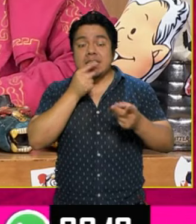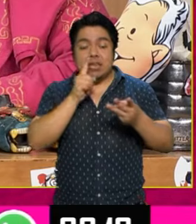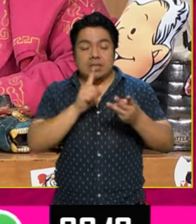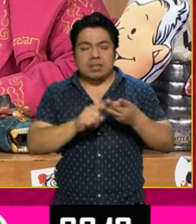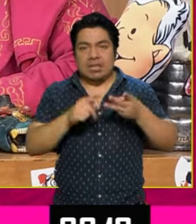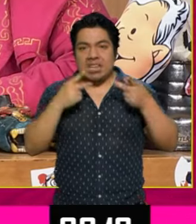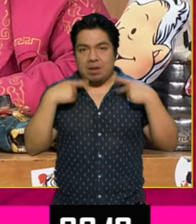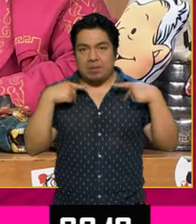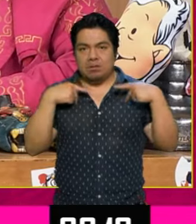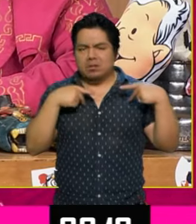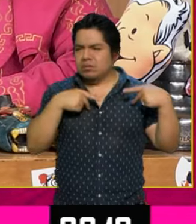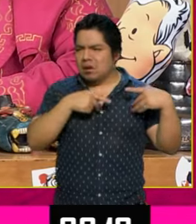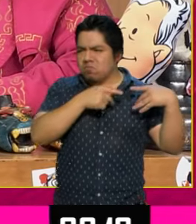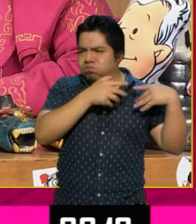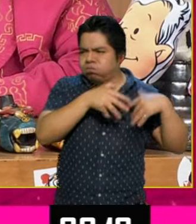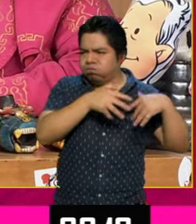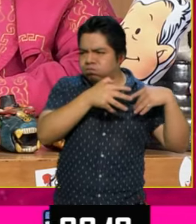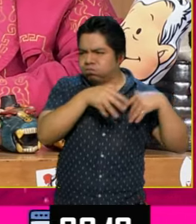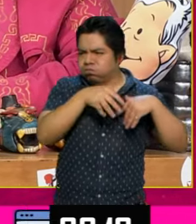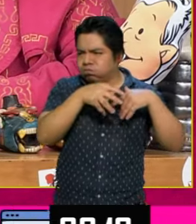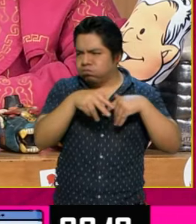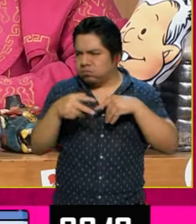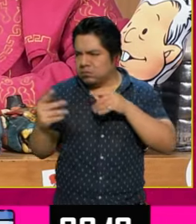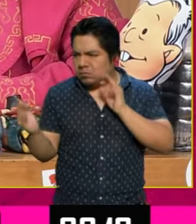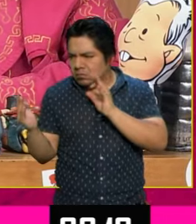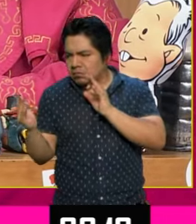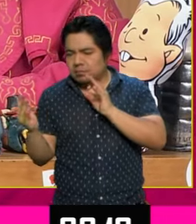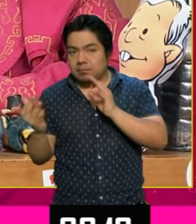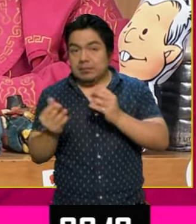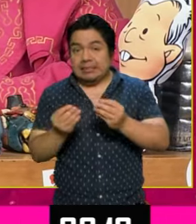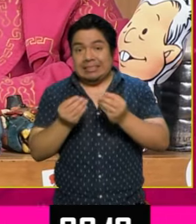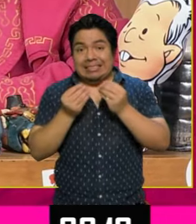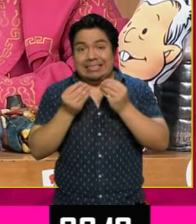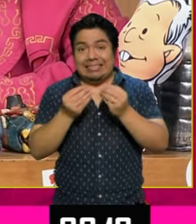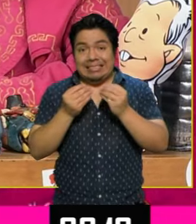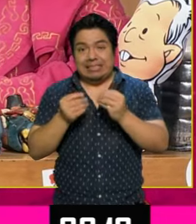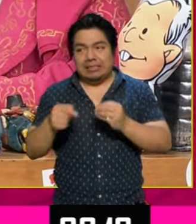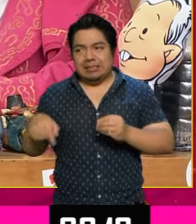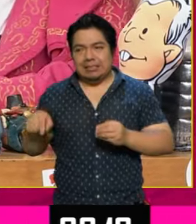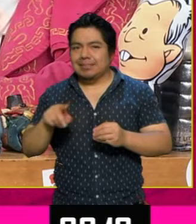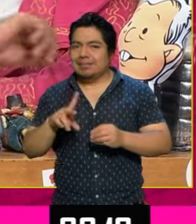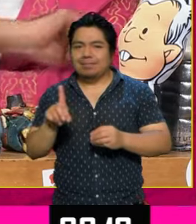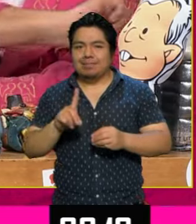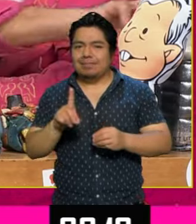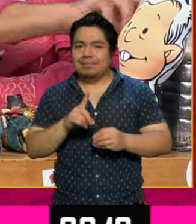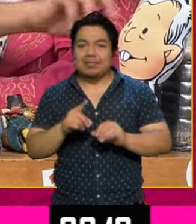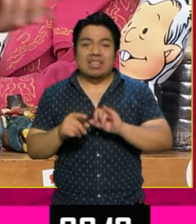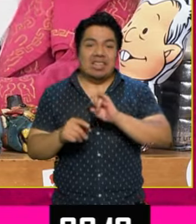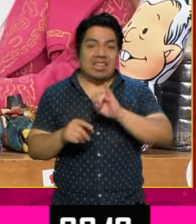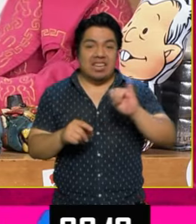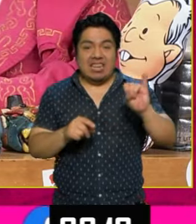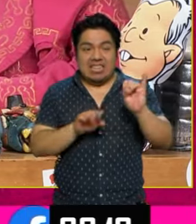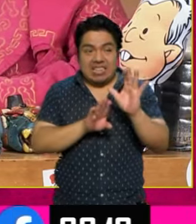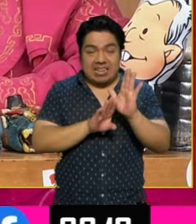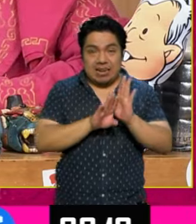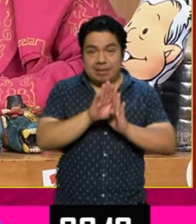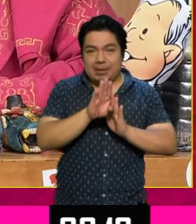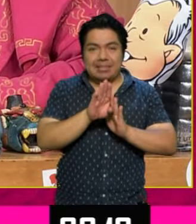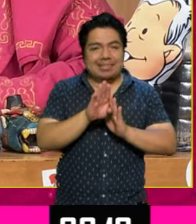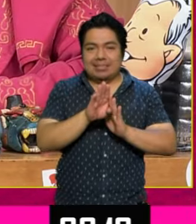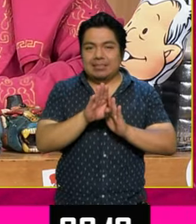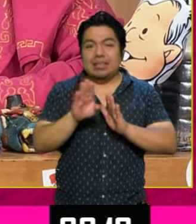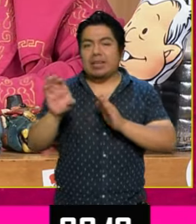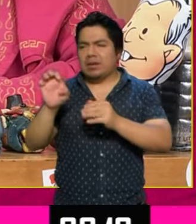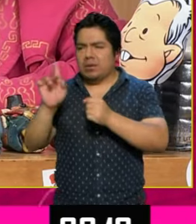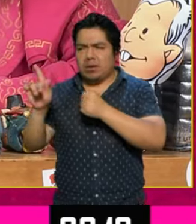tumban, ¿eh? Sí. Y no cabe duda de que hay hartos a los que no les conviene que la izquierda haya avances avance. De la izquierda. Mira, en Europa es